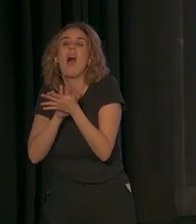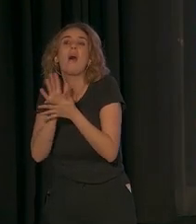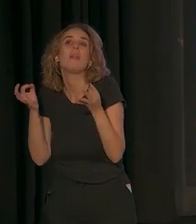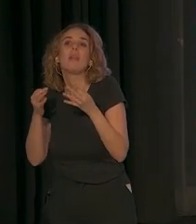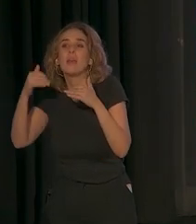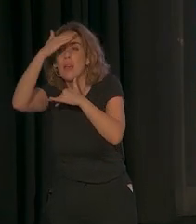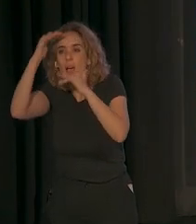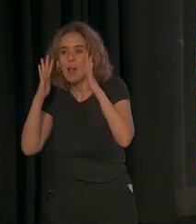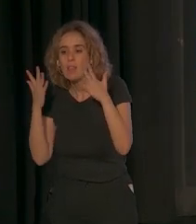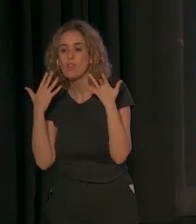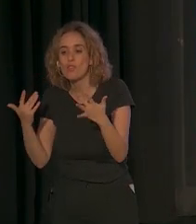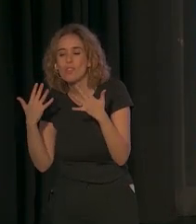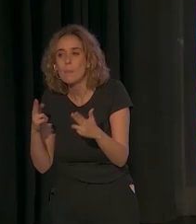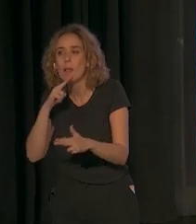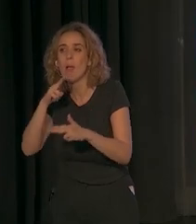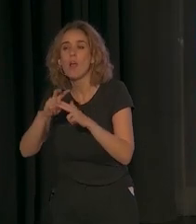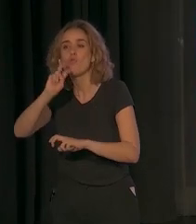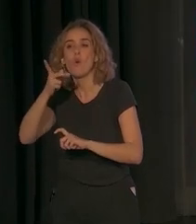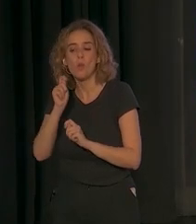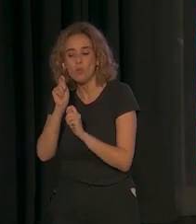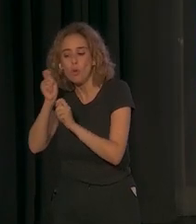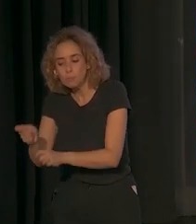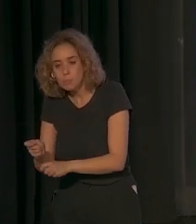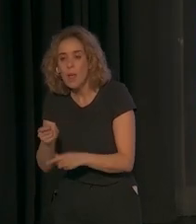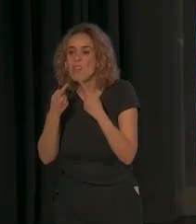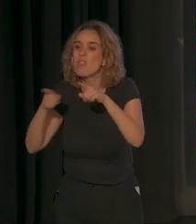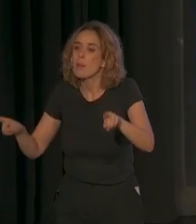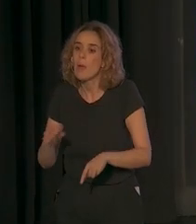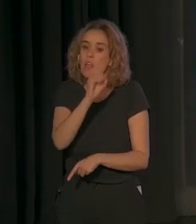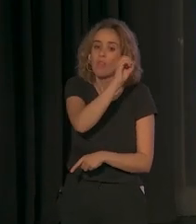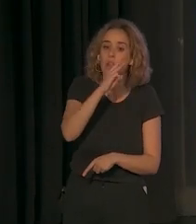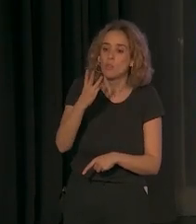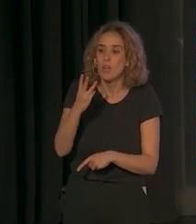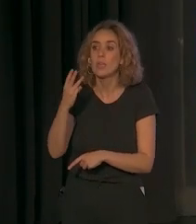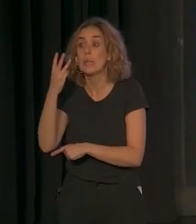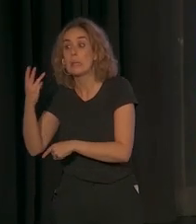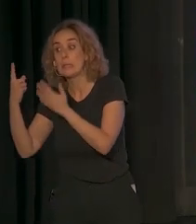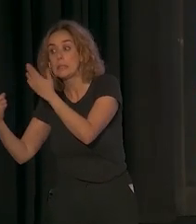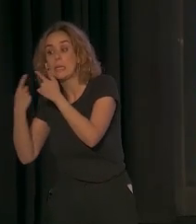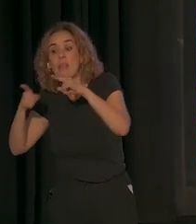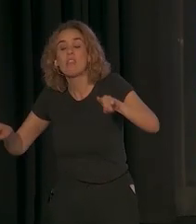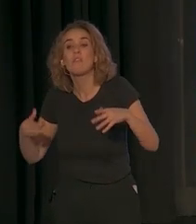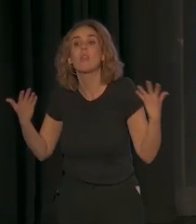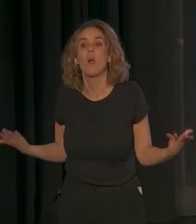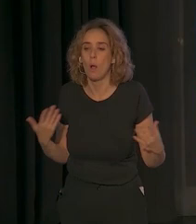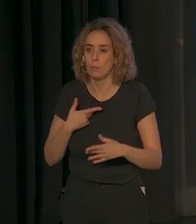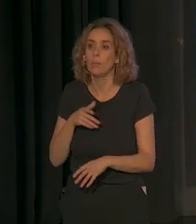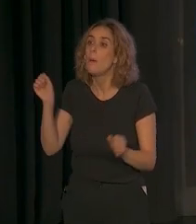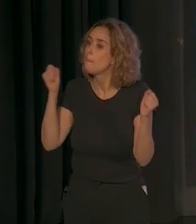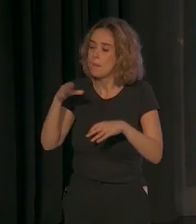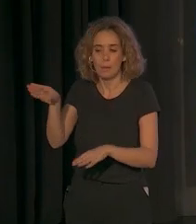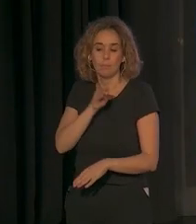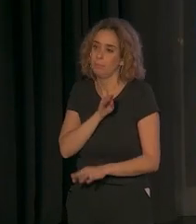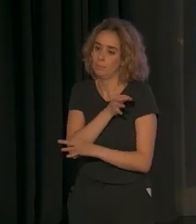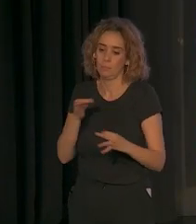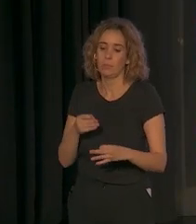What would be early intervention? Would it have a different name? Or how would you call it? What's the difference between 0 to 3 year olds and 3 to 6 year olds? Great, I think we got